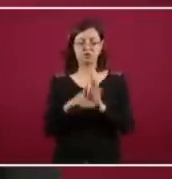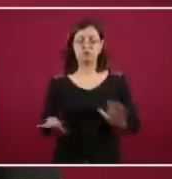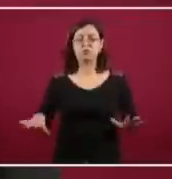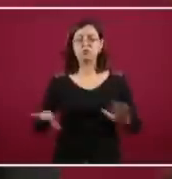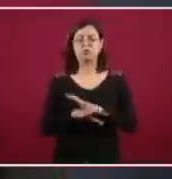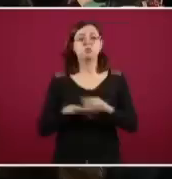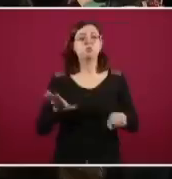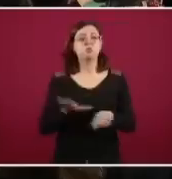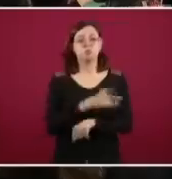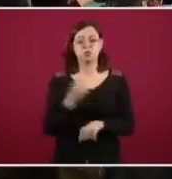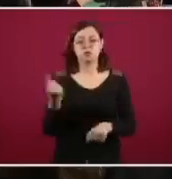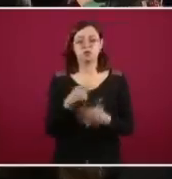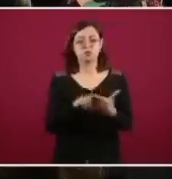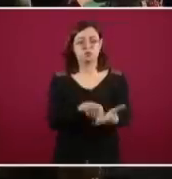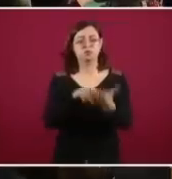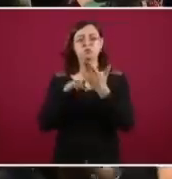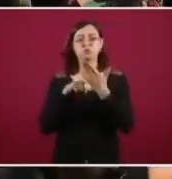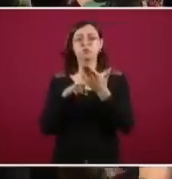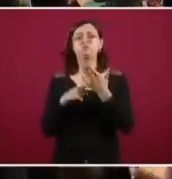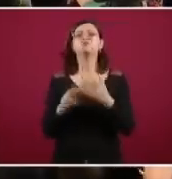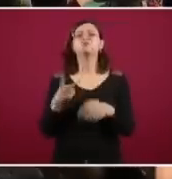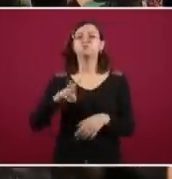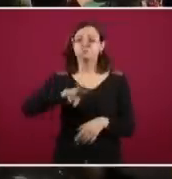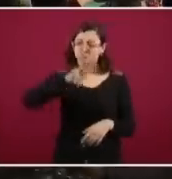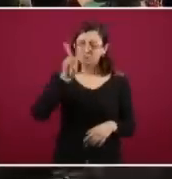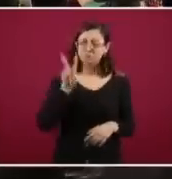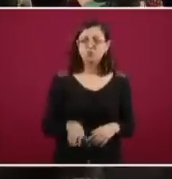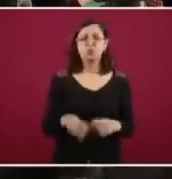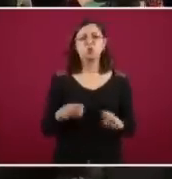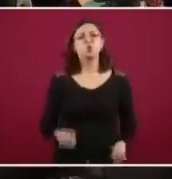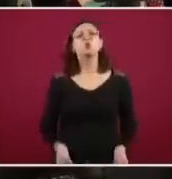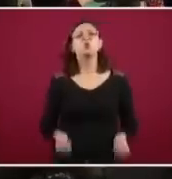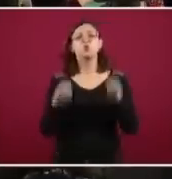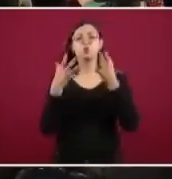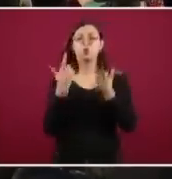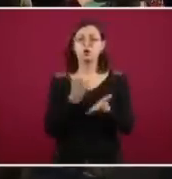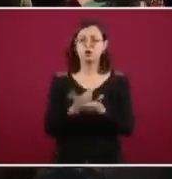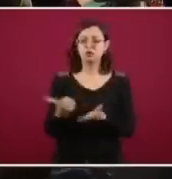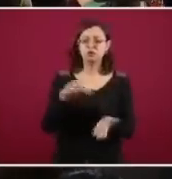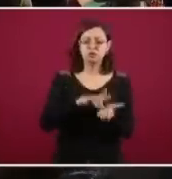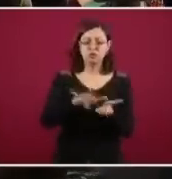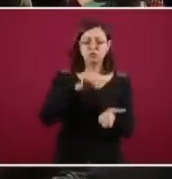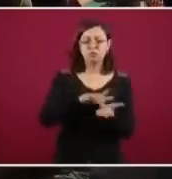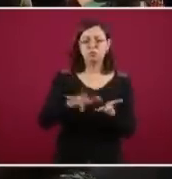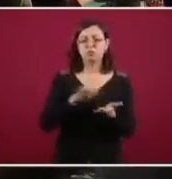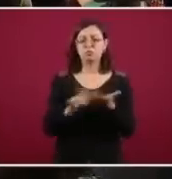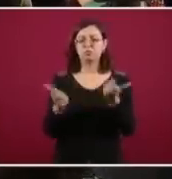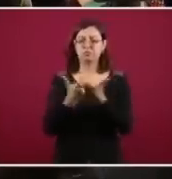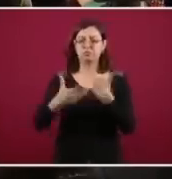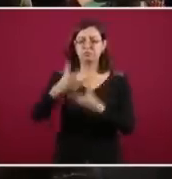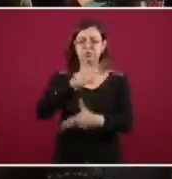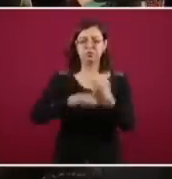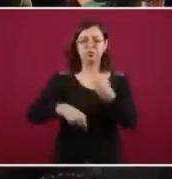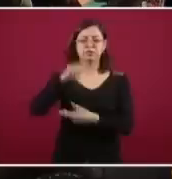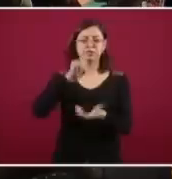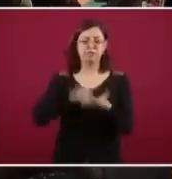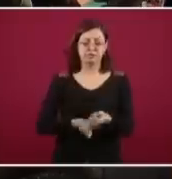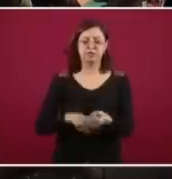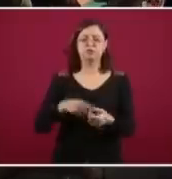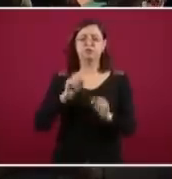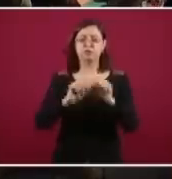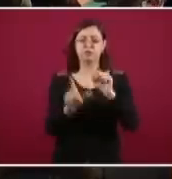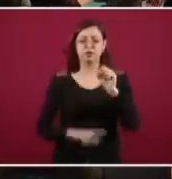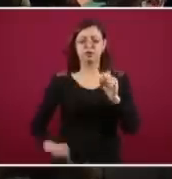porque entonces los números nos reflejarán efectivamente con cuánto contribuyó al fortalecimiento del consumo interno el Buen